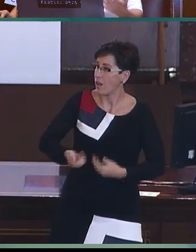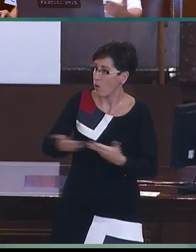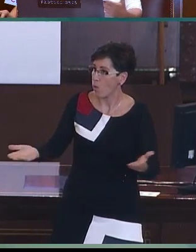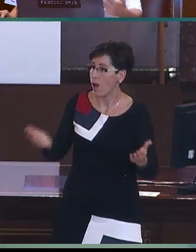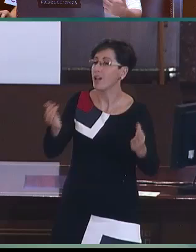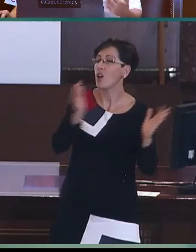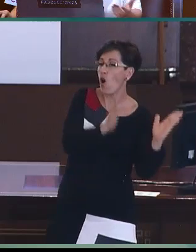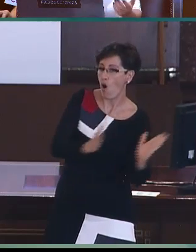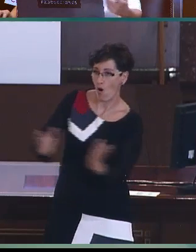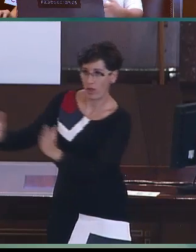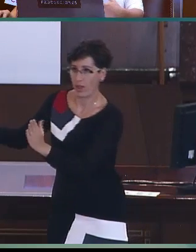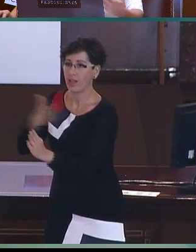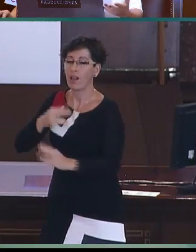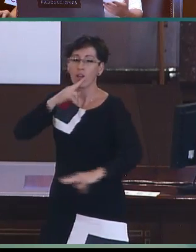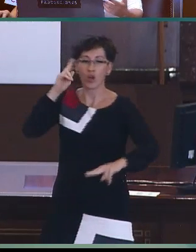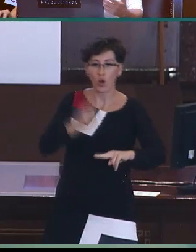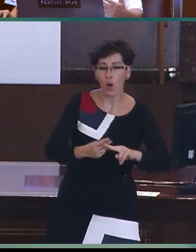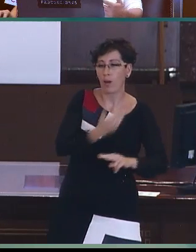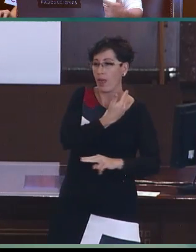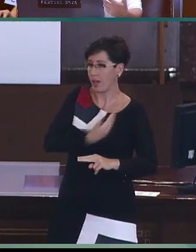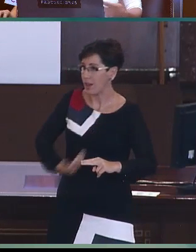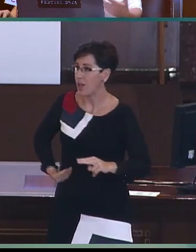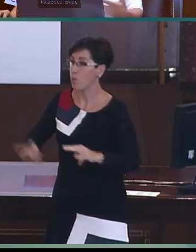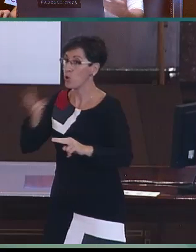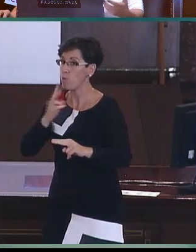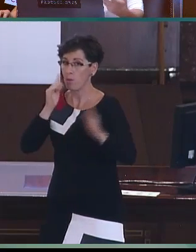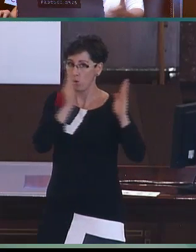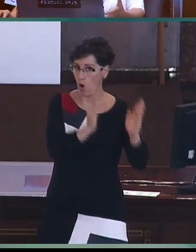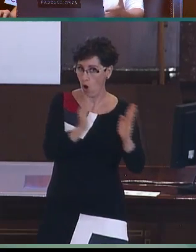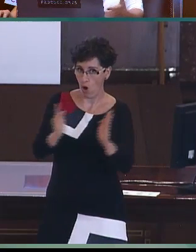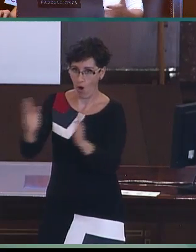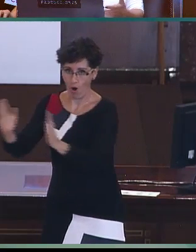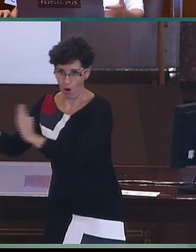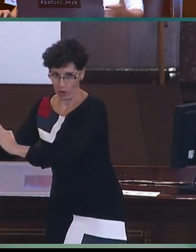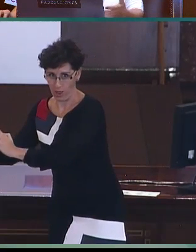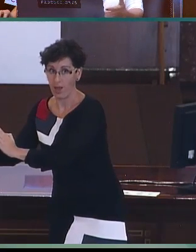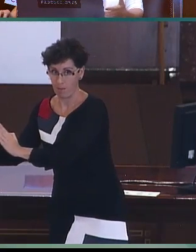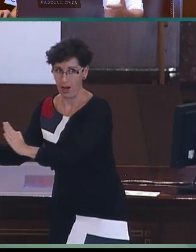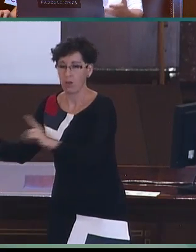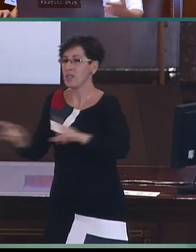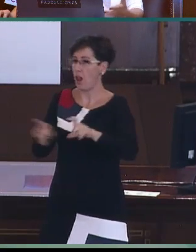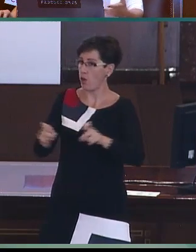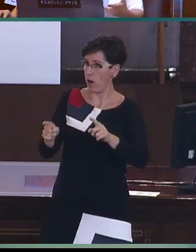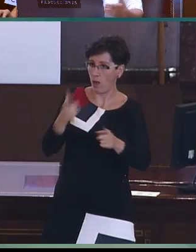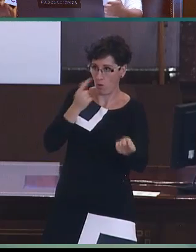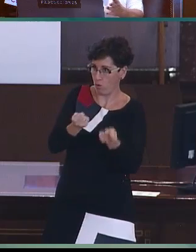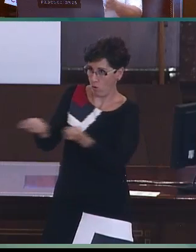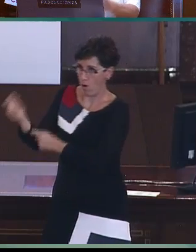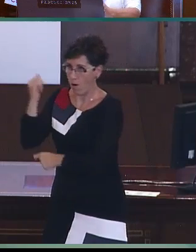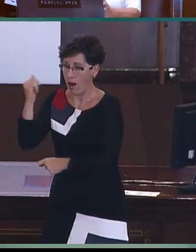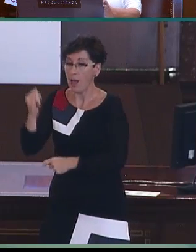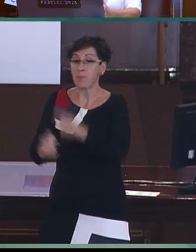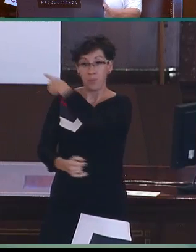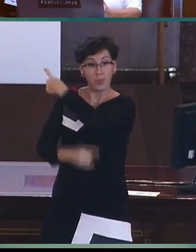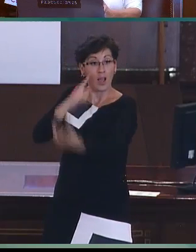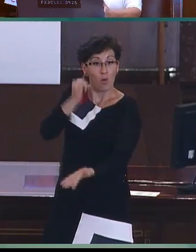de dificultad. Son nombres, adjetivos, verbos. Y algo que a mí me gusta contar es que esta prueba, en lengua